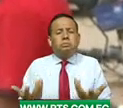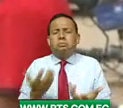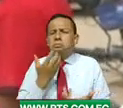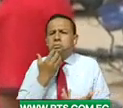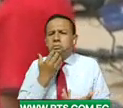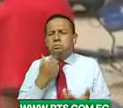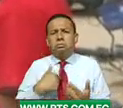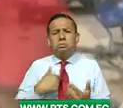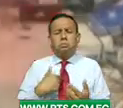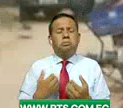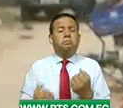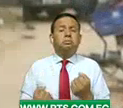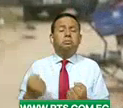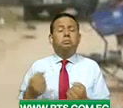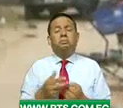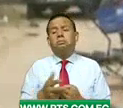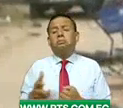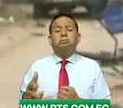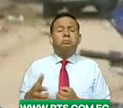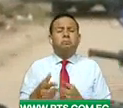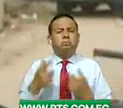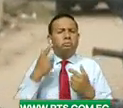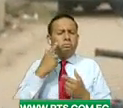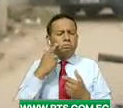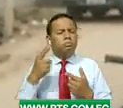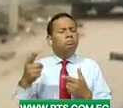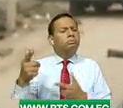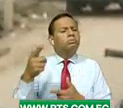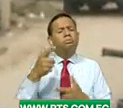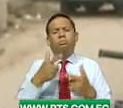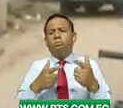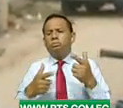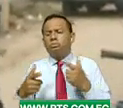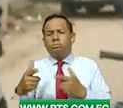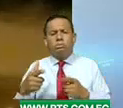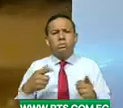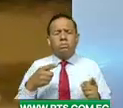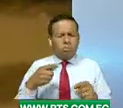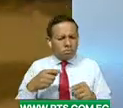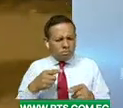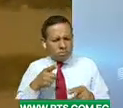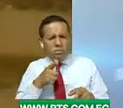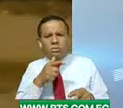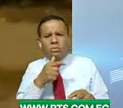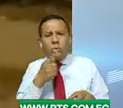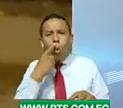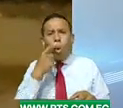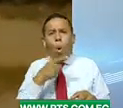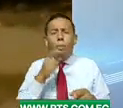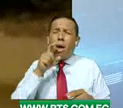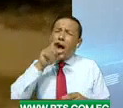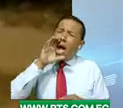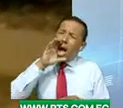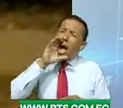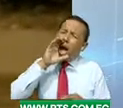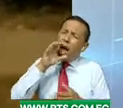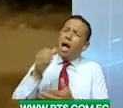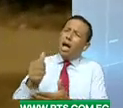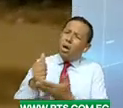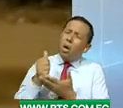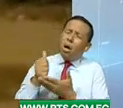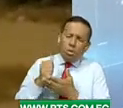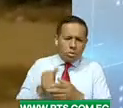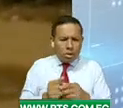patrullaje preventivo y disuasivo. De alguna manera se escuchó entre la maleza que el señor pedía auxilio. La institución del orden y la fiscalía investigan ese robo y a la